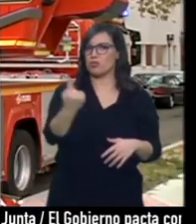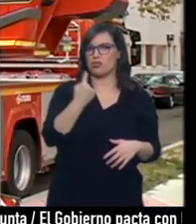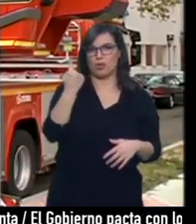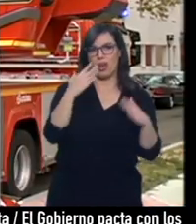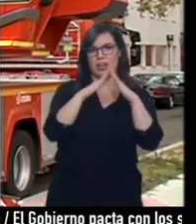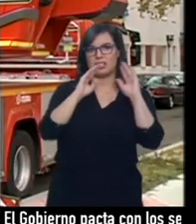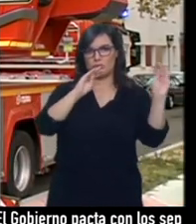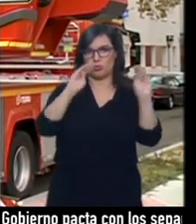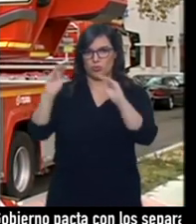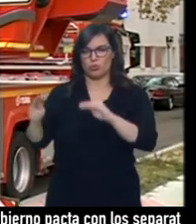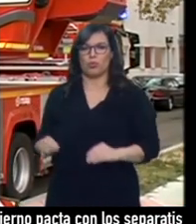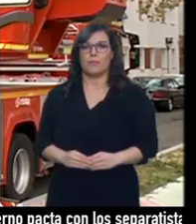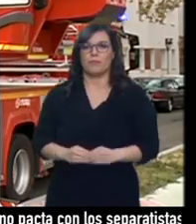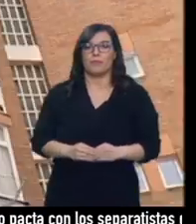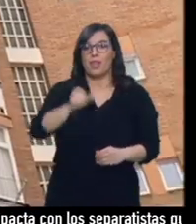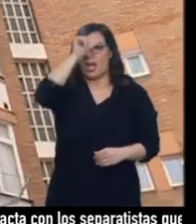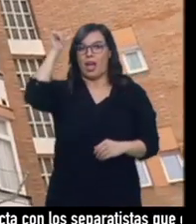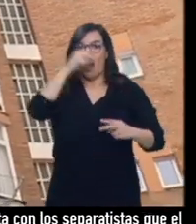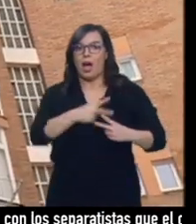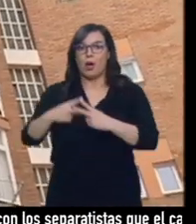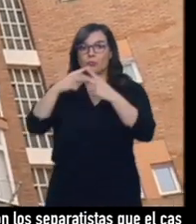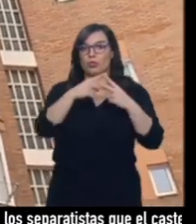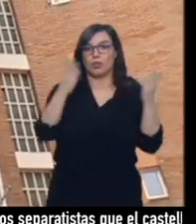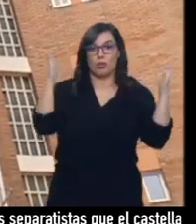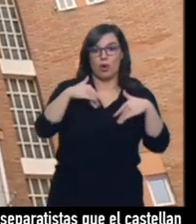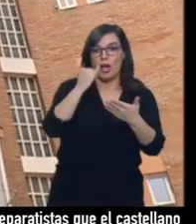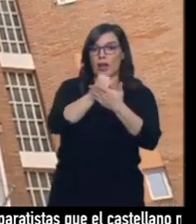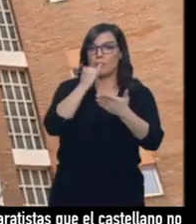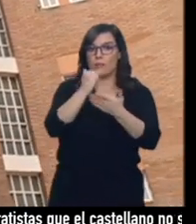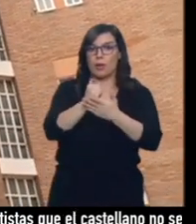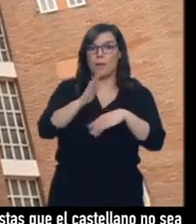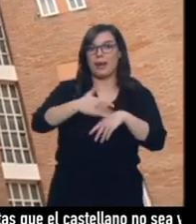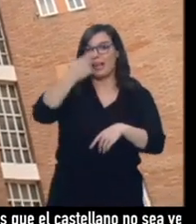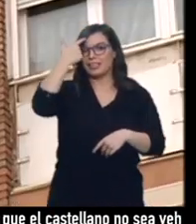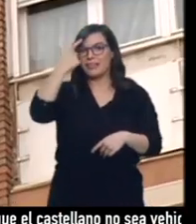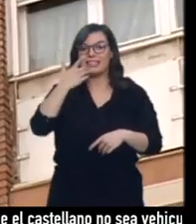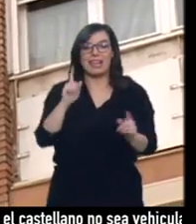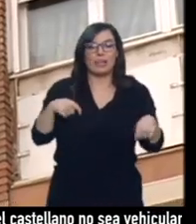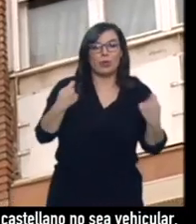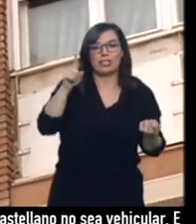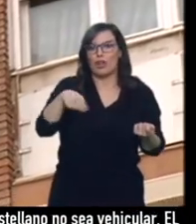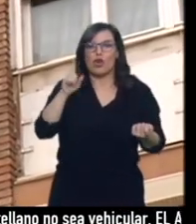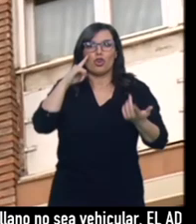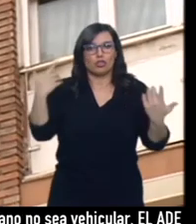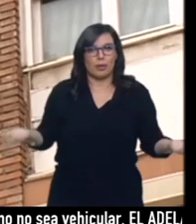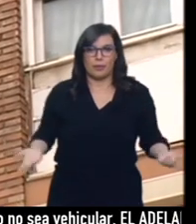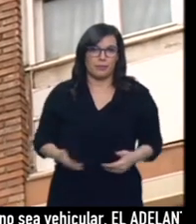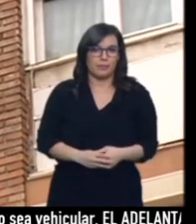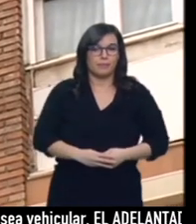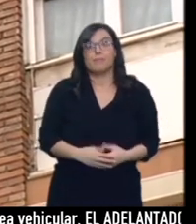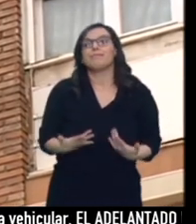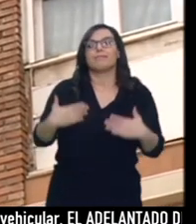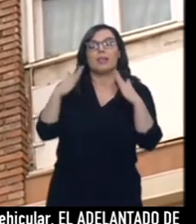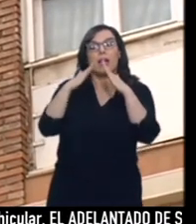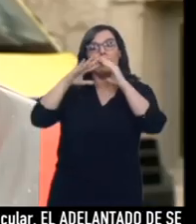solas en sus casas. No hay autopsia ni prueba que clarifique el motivo de la muerte si es por causas naturales. Estuviese confinado en su